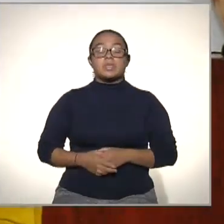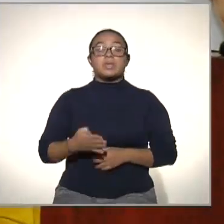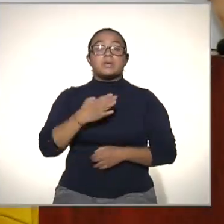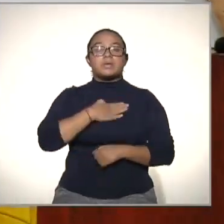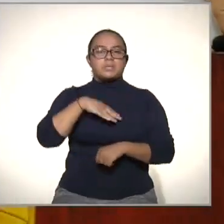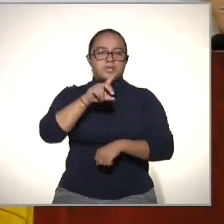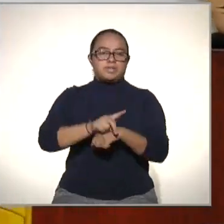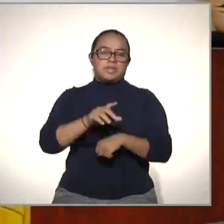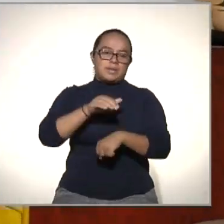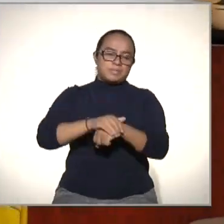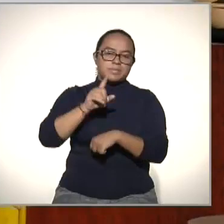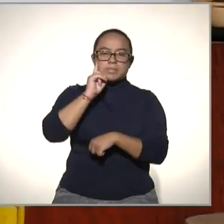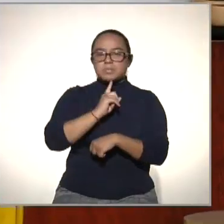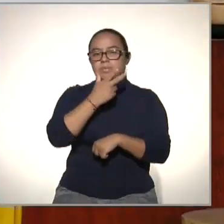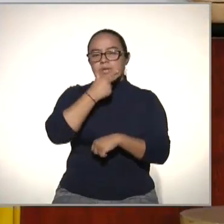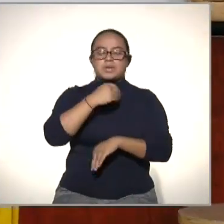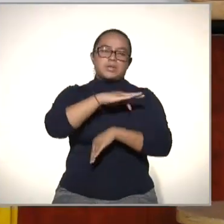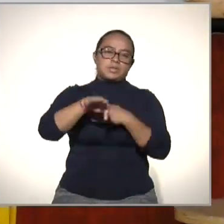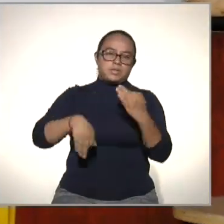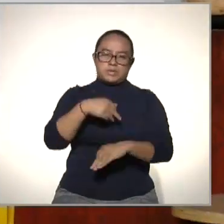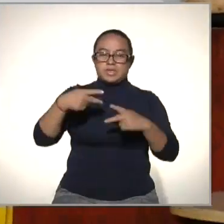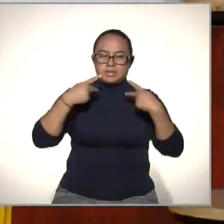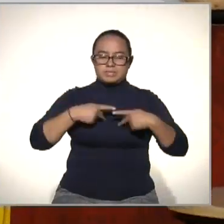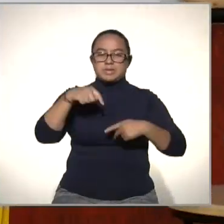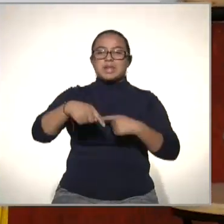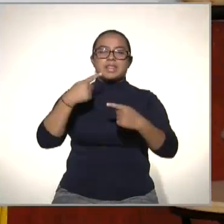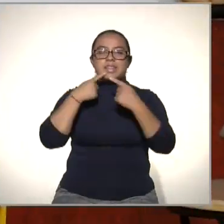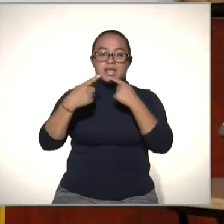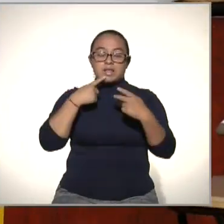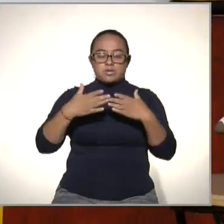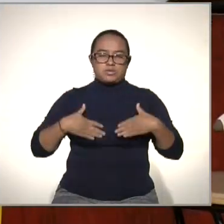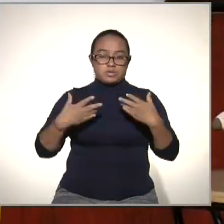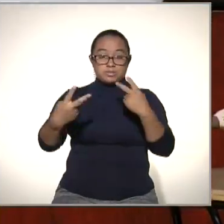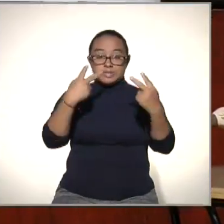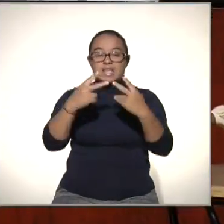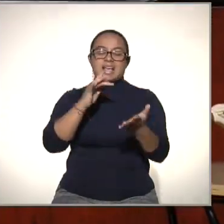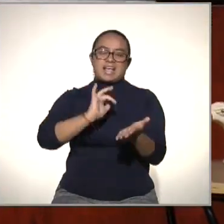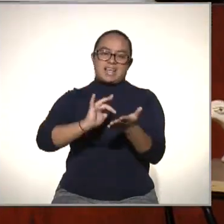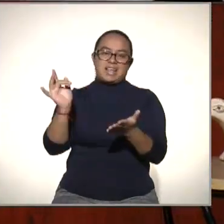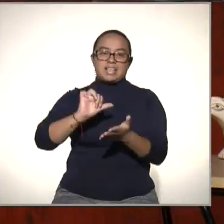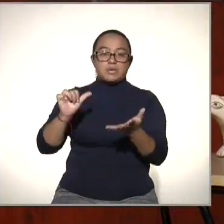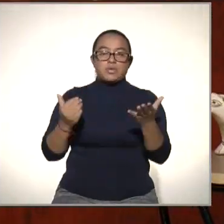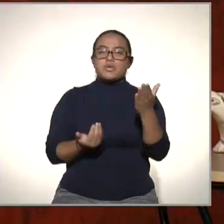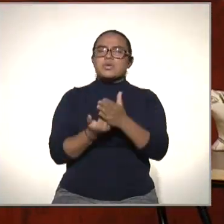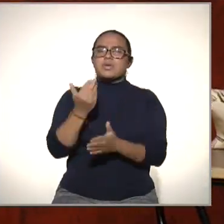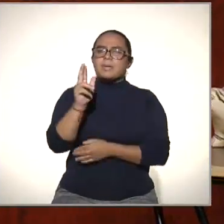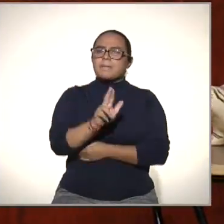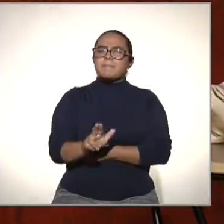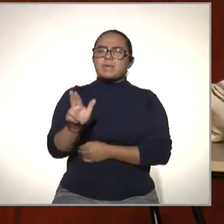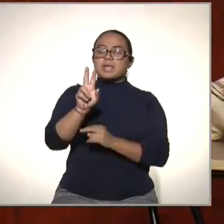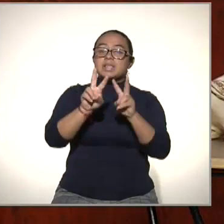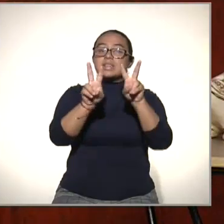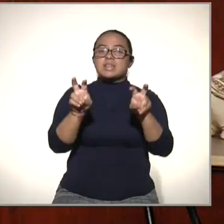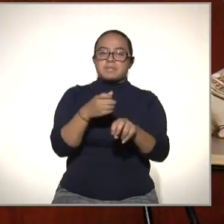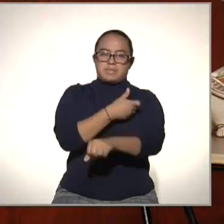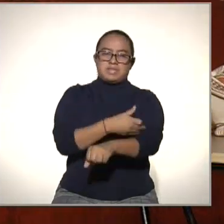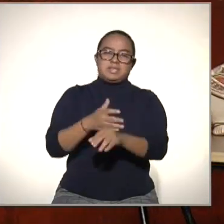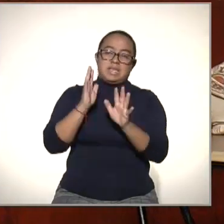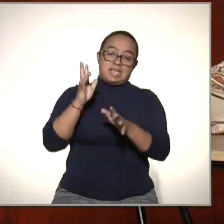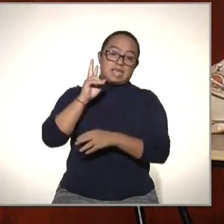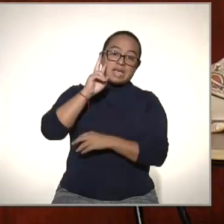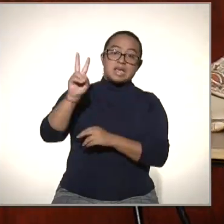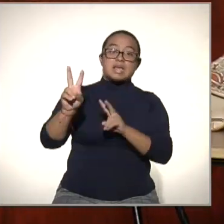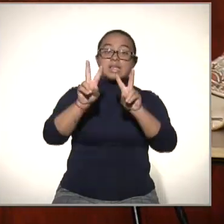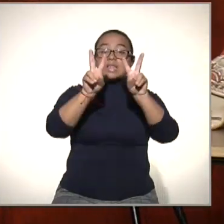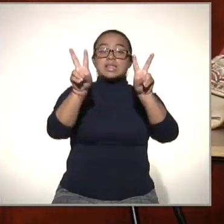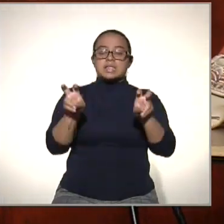Buenos días, amigas, amigos, amigues de Diálogos en Confianza. Gracias por acompañarnos esta mañana de martes en un tema de familia. Como ya lo veían, el título